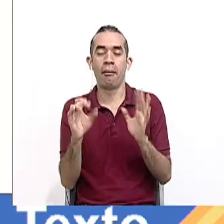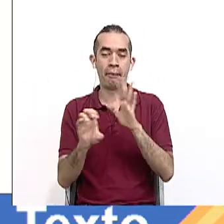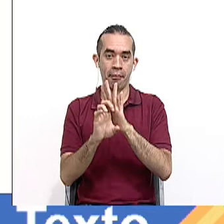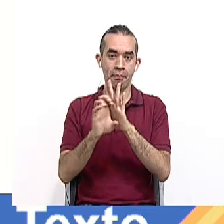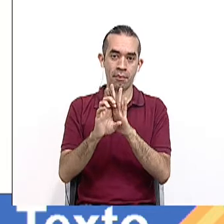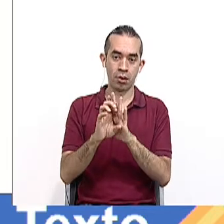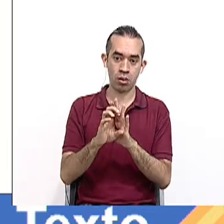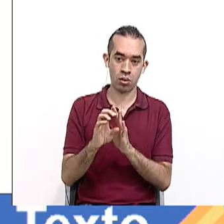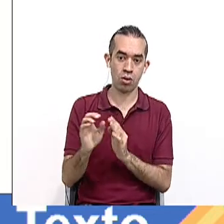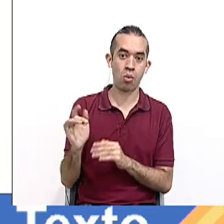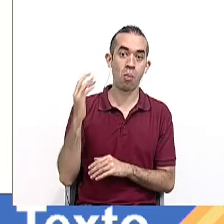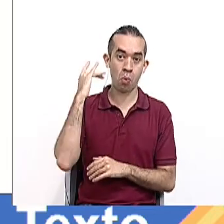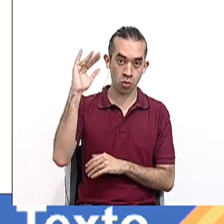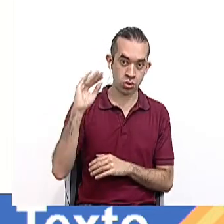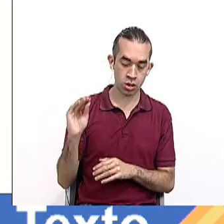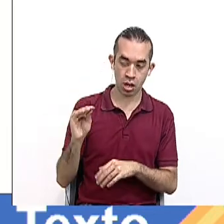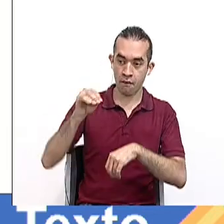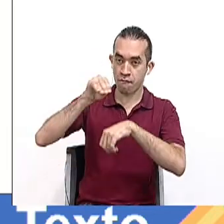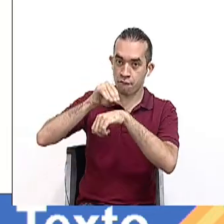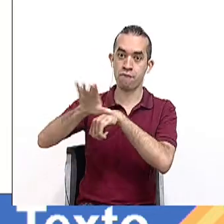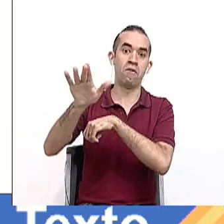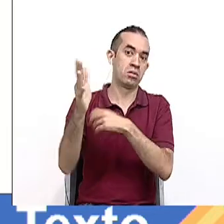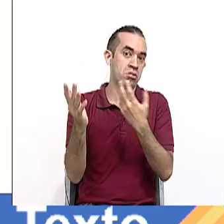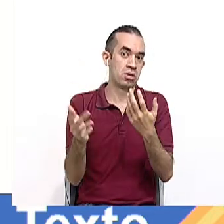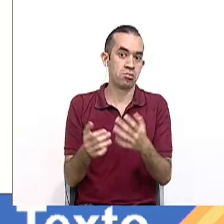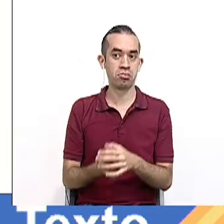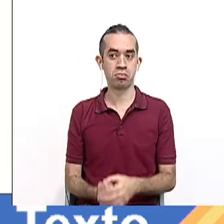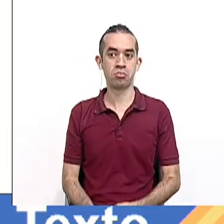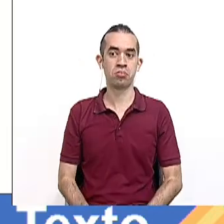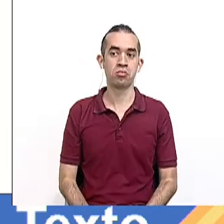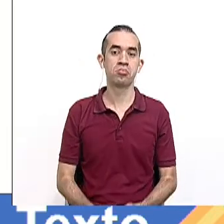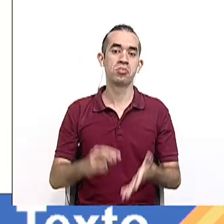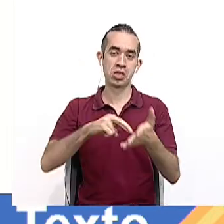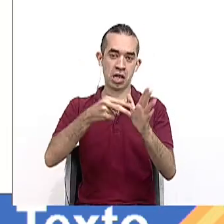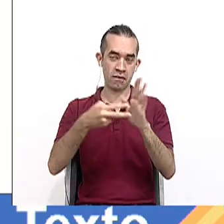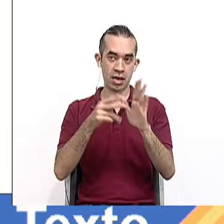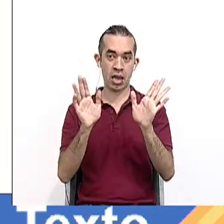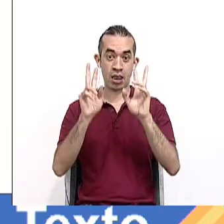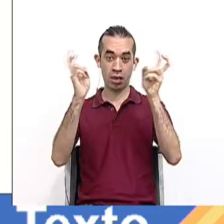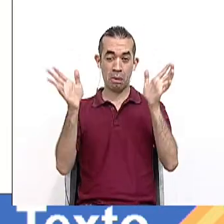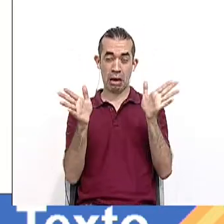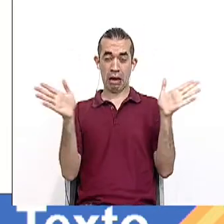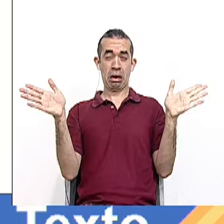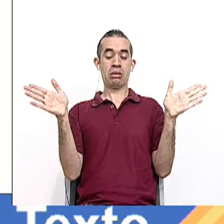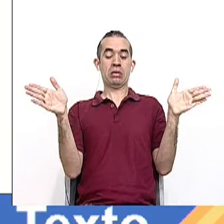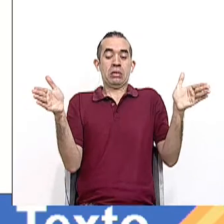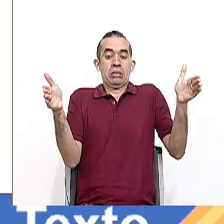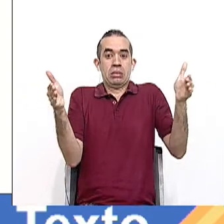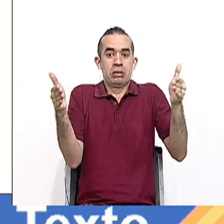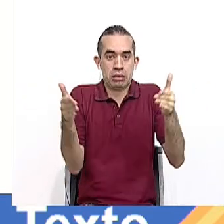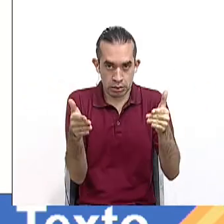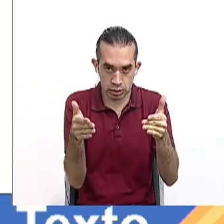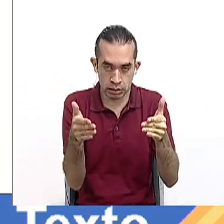de la música. De esa manera estamos delimitando ese tema a través del título.